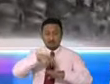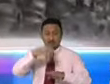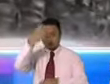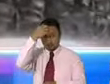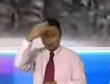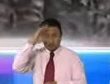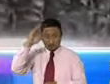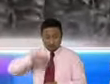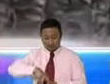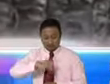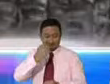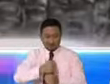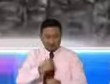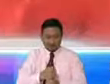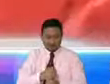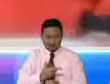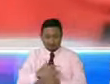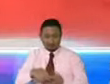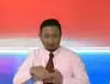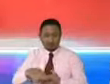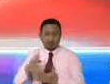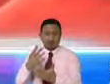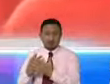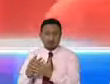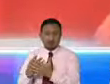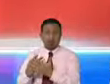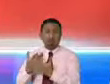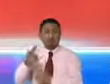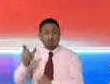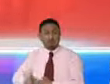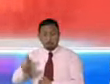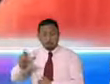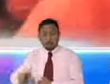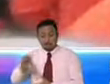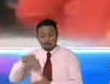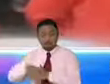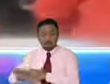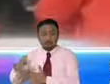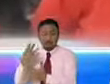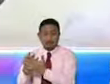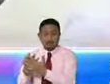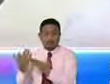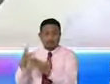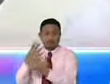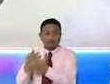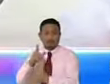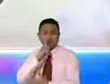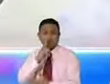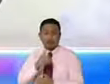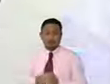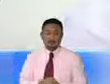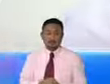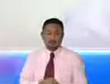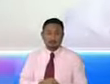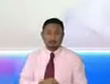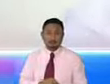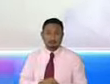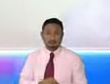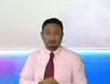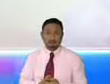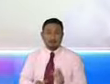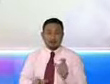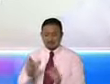Policía, guías penitenciarios y privados de la libertad de la cárcel de La Tacunga. Y muchas veces las personas fueron